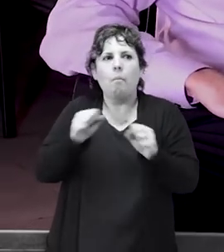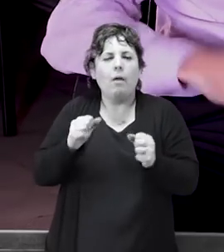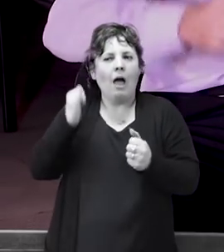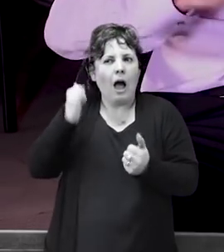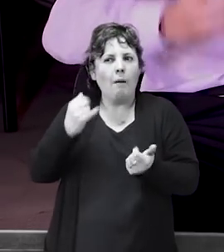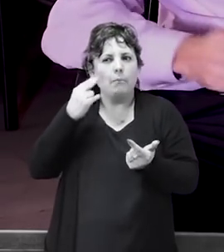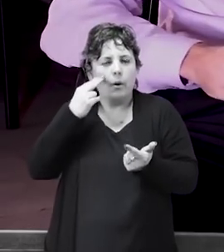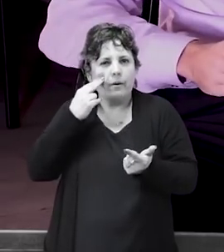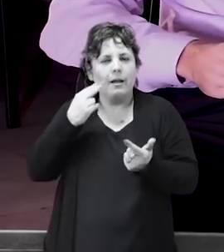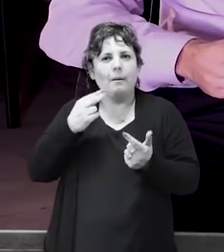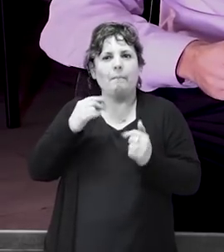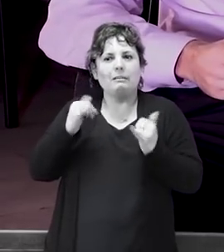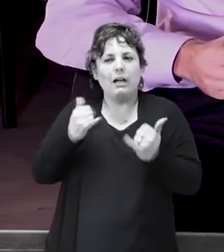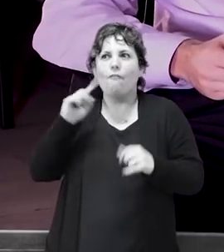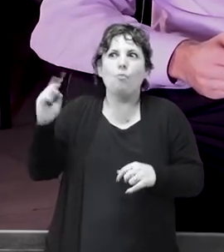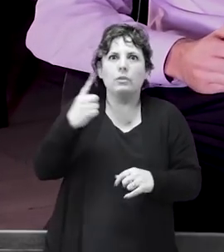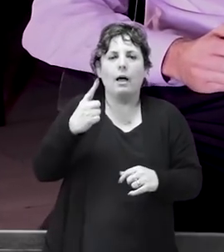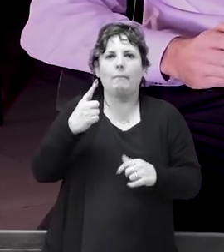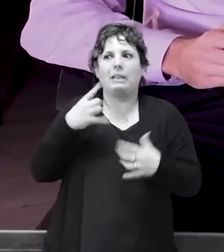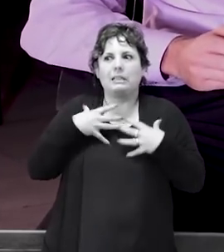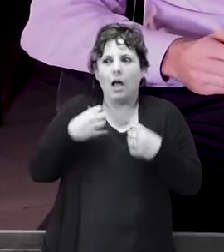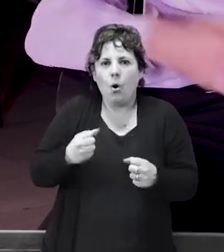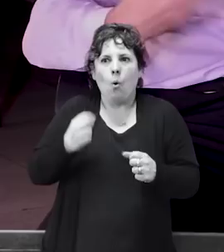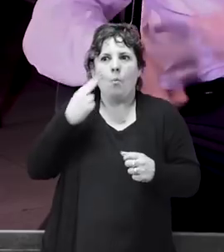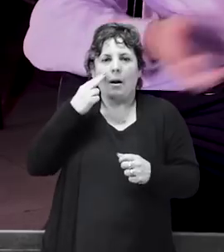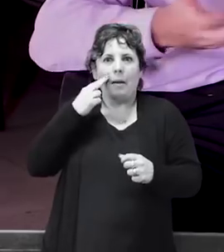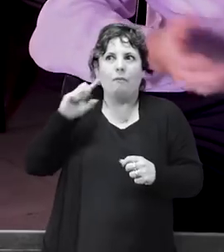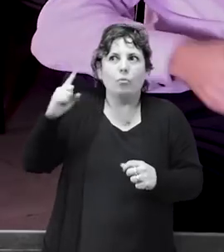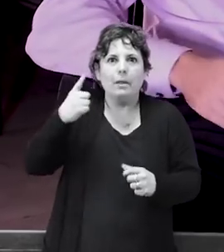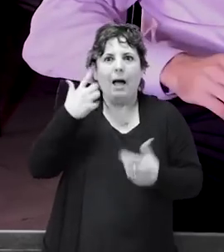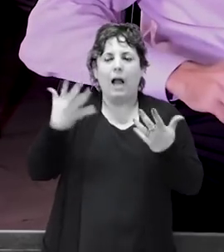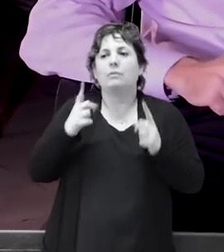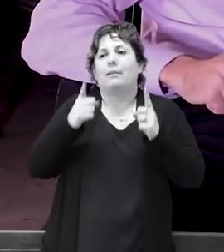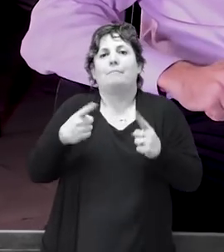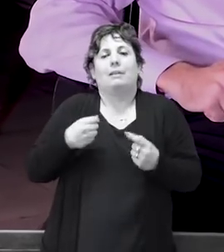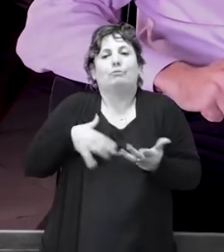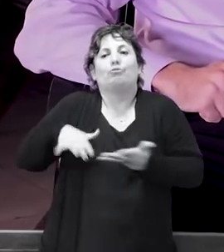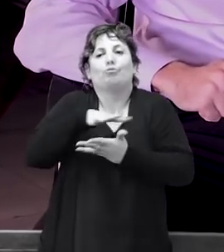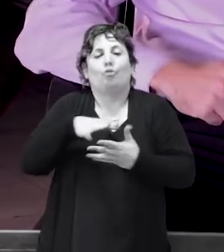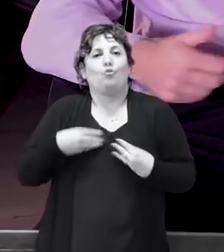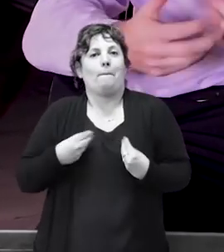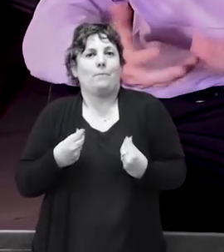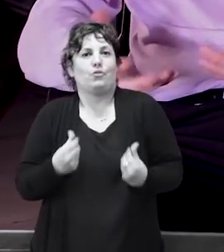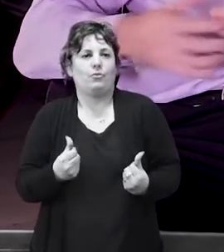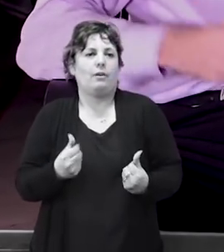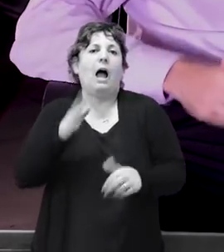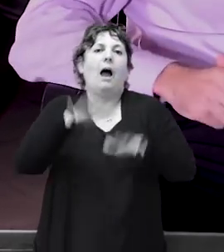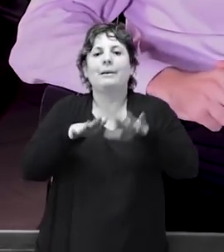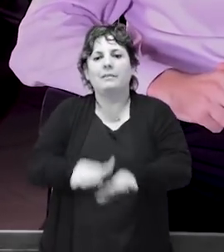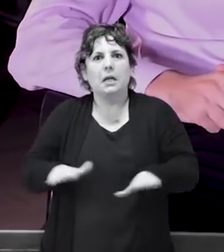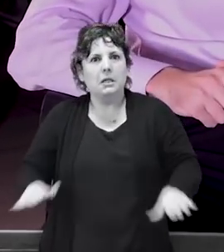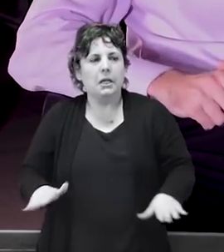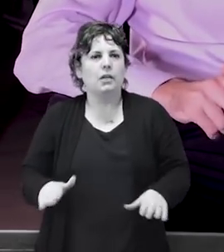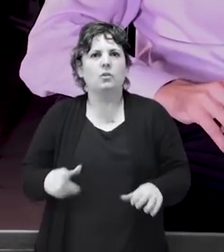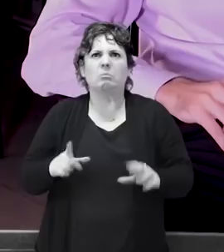problema clínicamente relevante y de salud? ¿Sí? También a nivel socioemocional, ¿no? Por ejemplo, niños con mucho